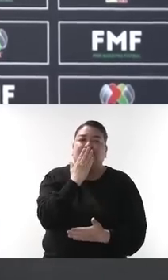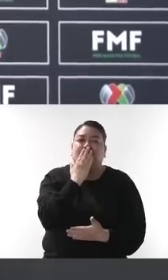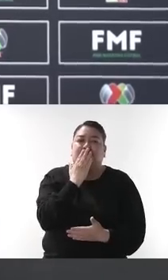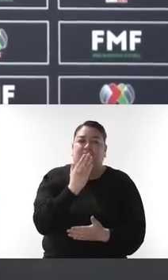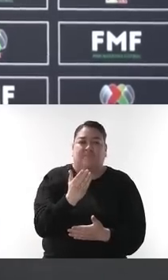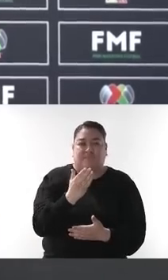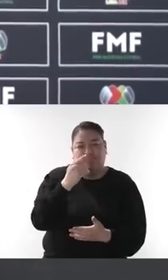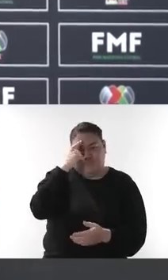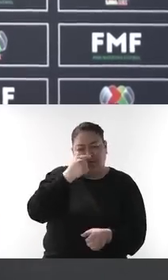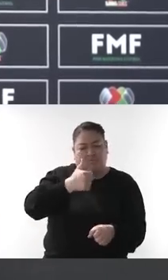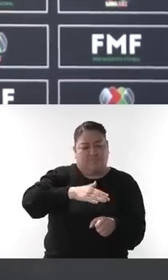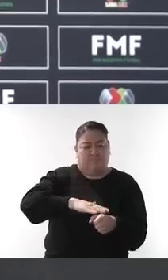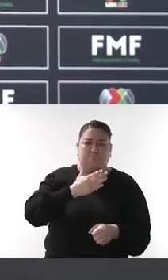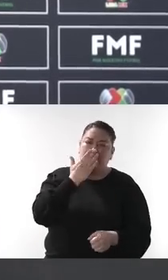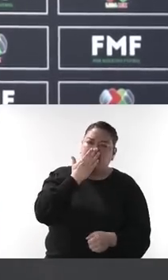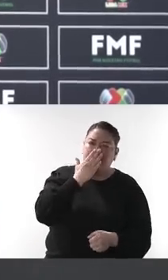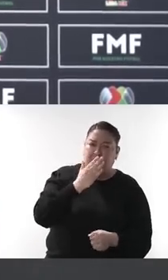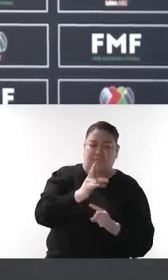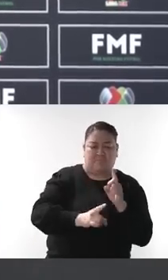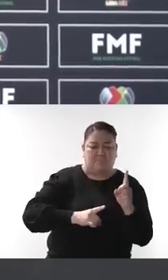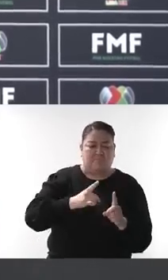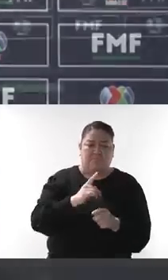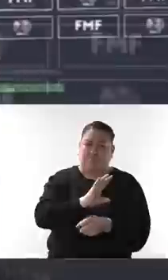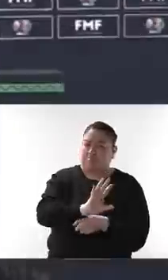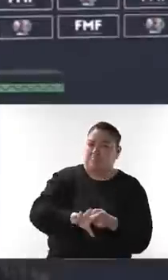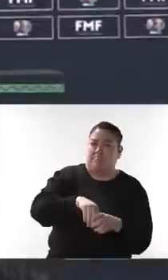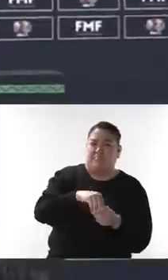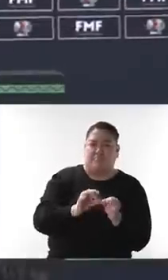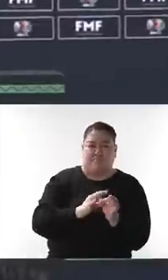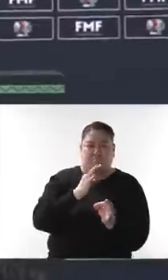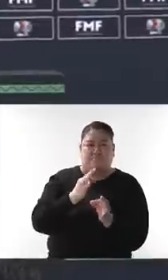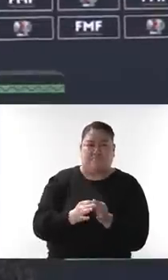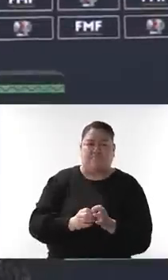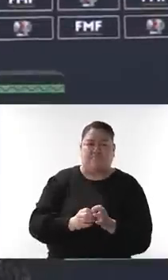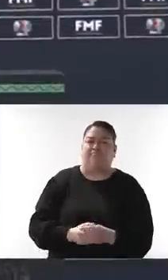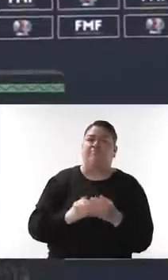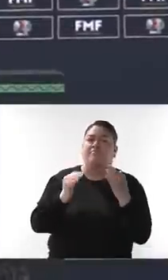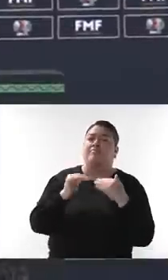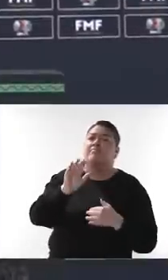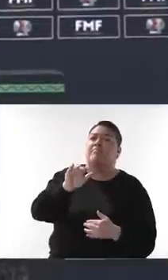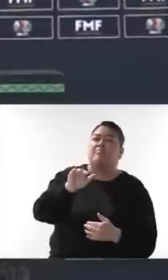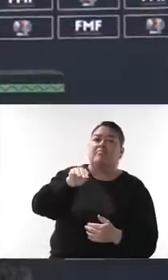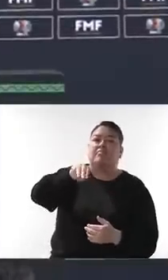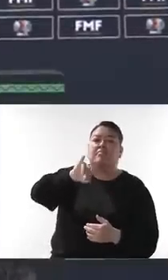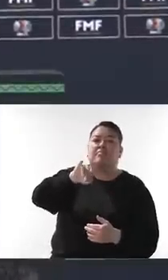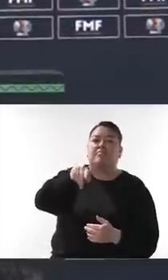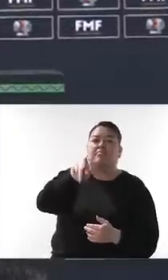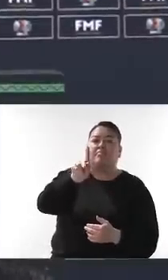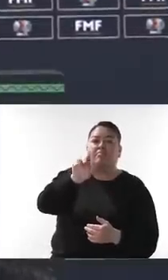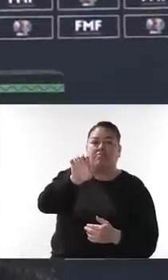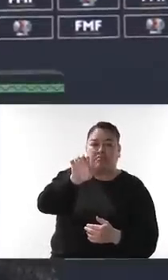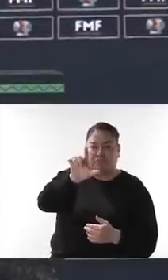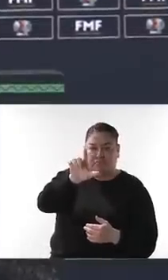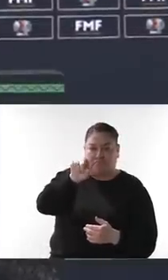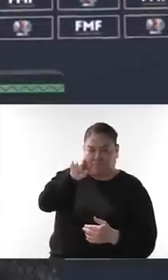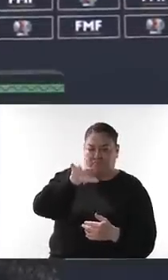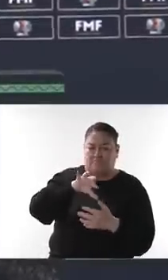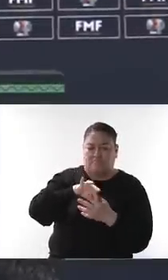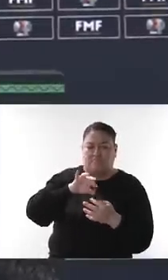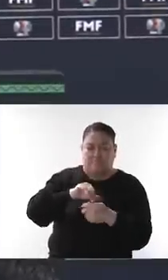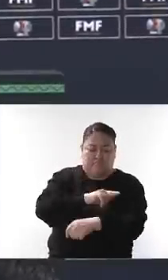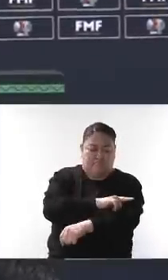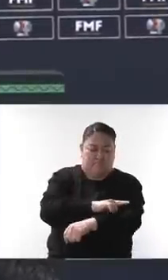algo, administrativas en lo deportivo. Entendido, gracias. Y Miquel, se habla de todos estos cambios en Liga